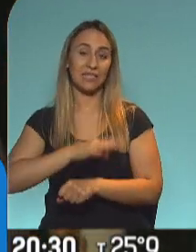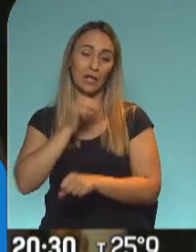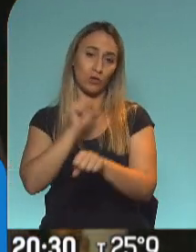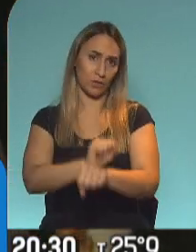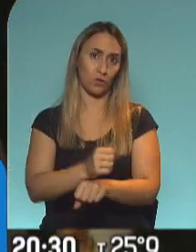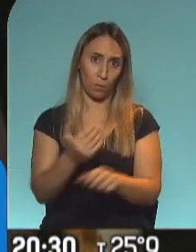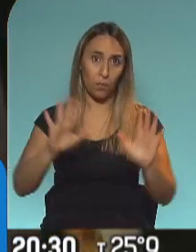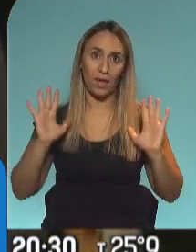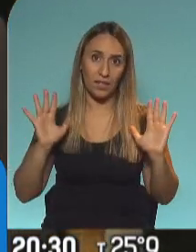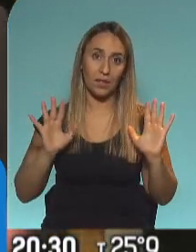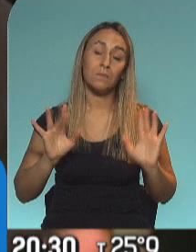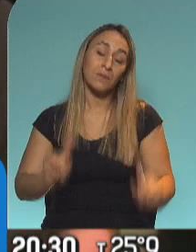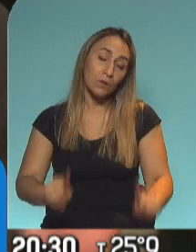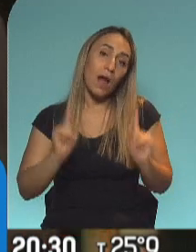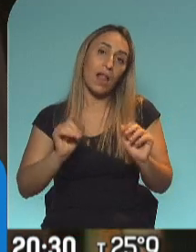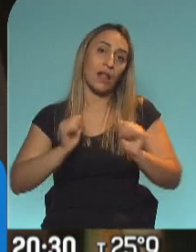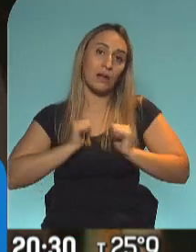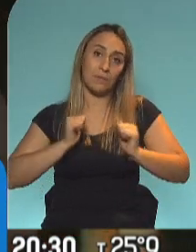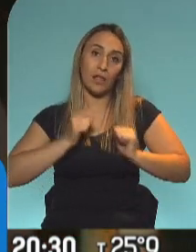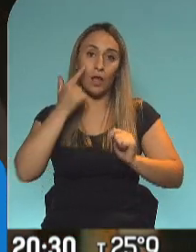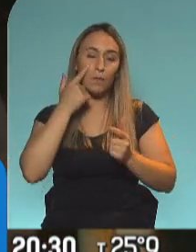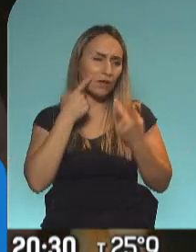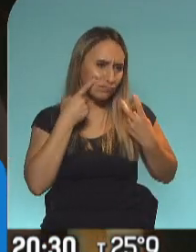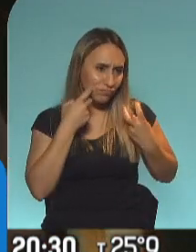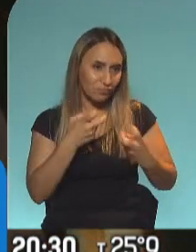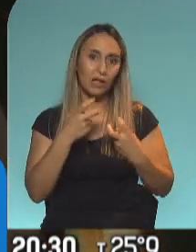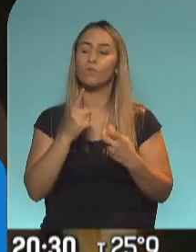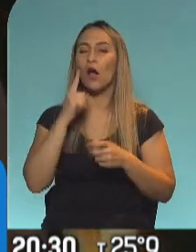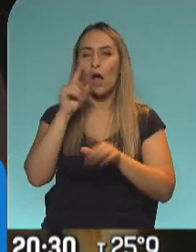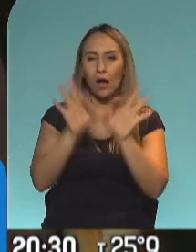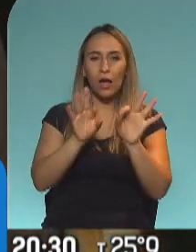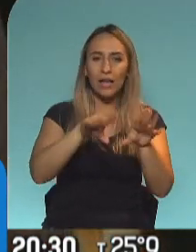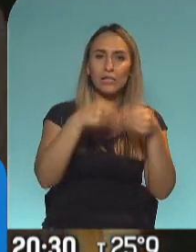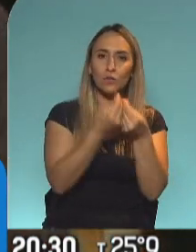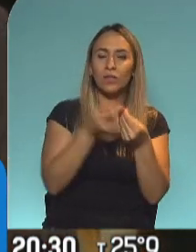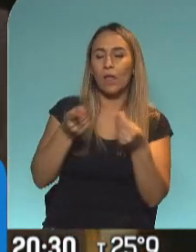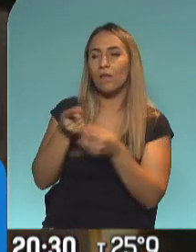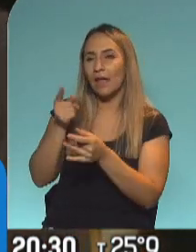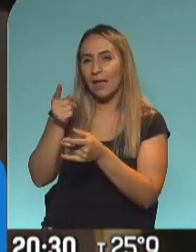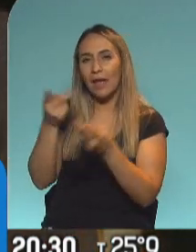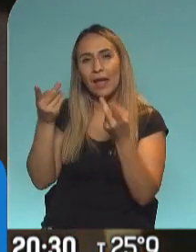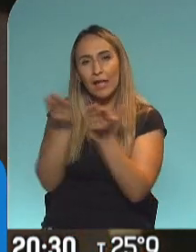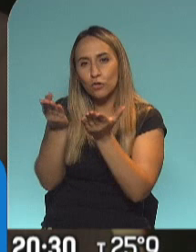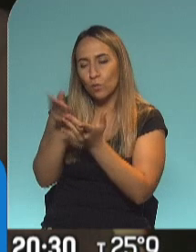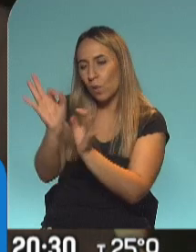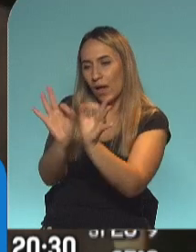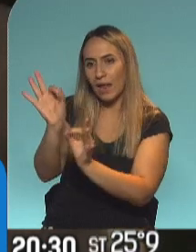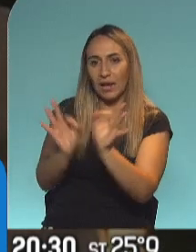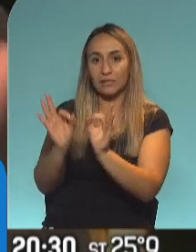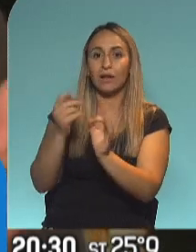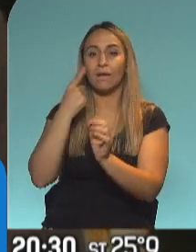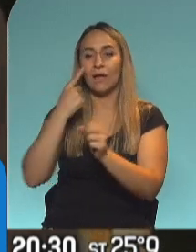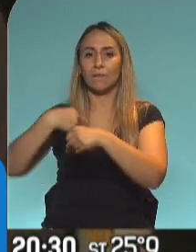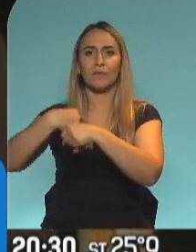Pero estamos a la espera de los resultados de la pericia accidentológica, que en la medida, digamos, que determine una velocidad de